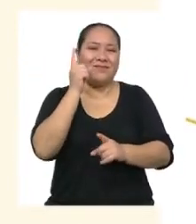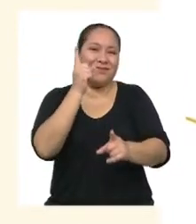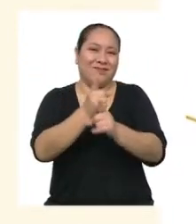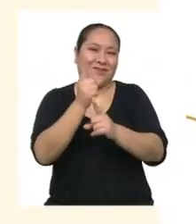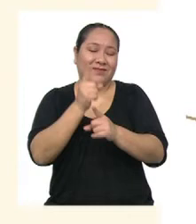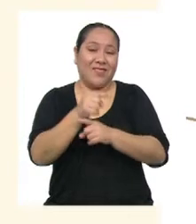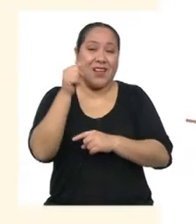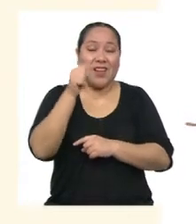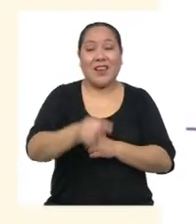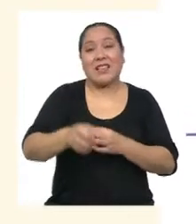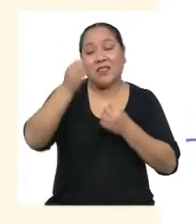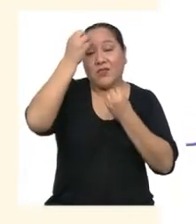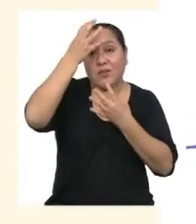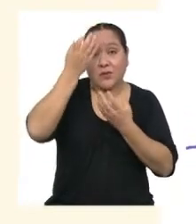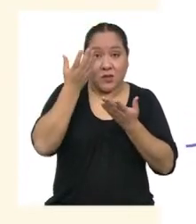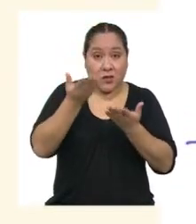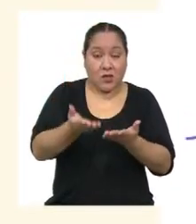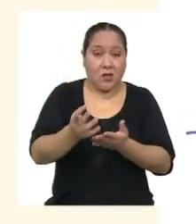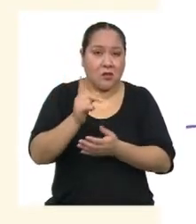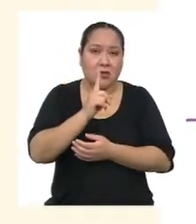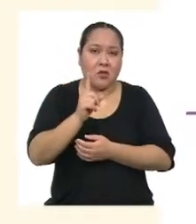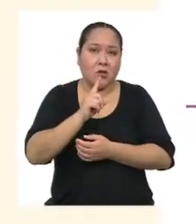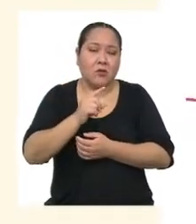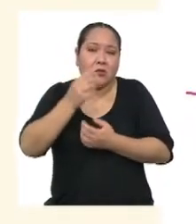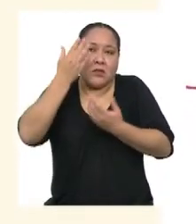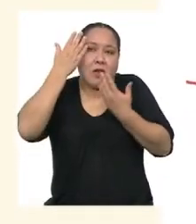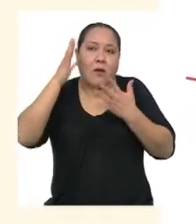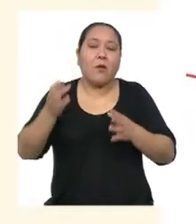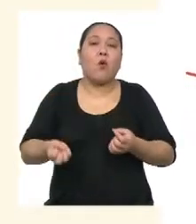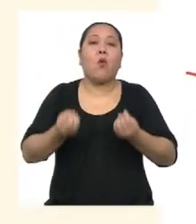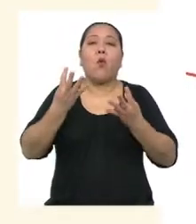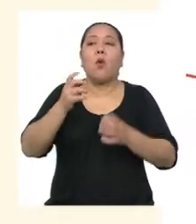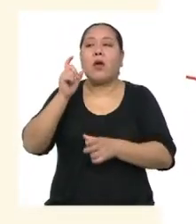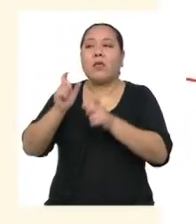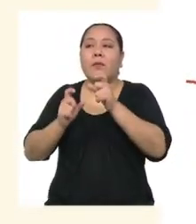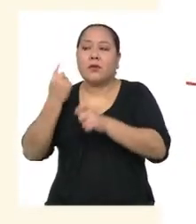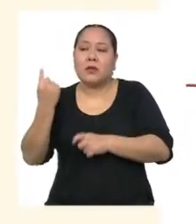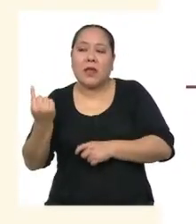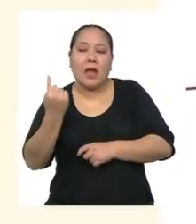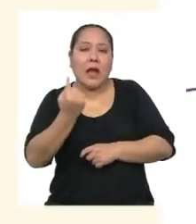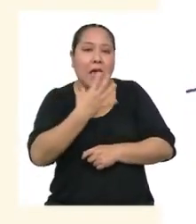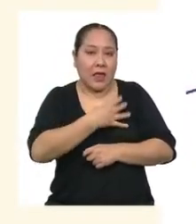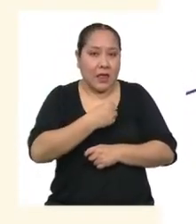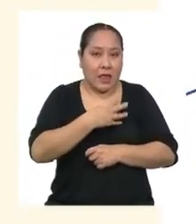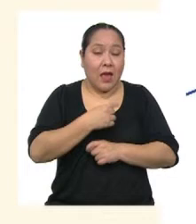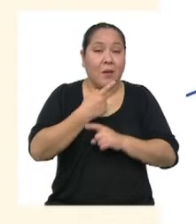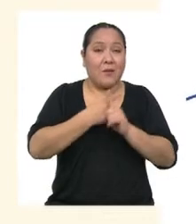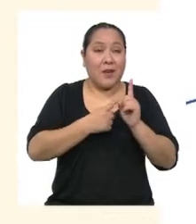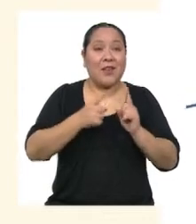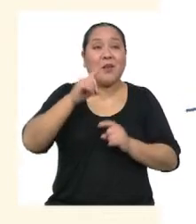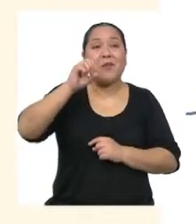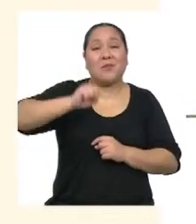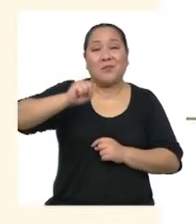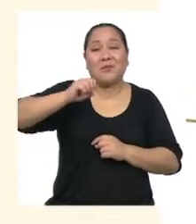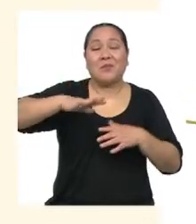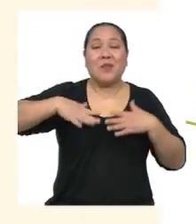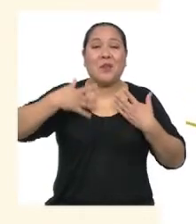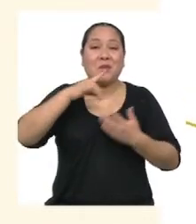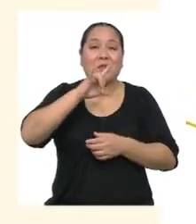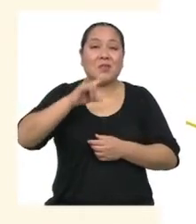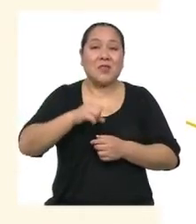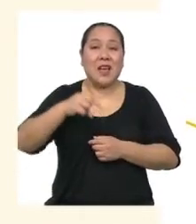Efectivamente, con la información que tenemos no podemos saber cuántas personas hay de cada edad, pero podemos emplear la marca de clase